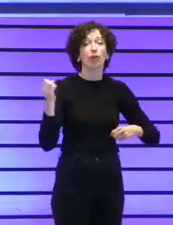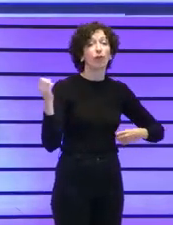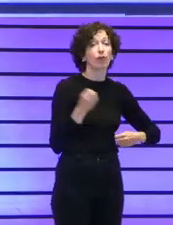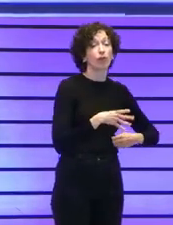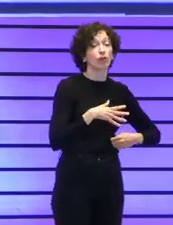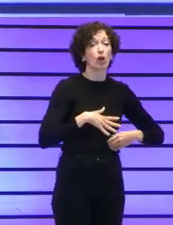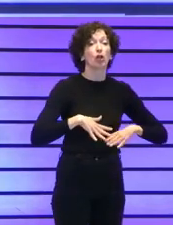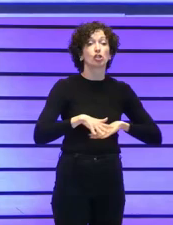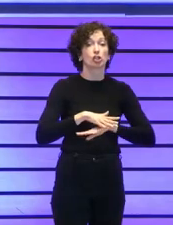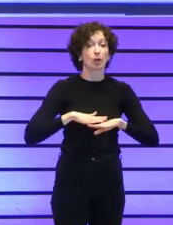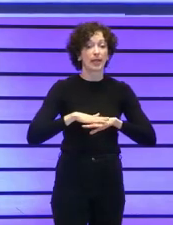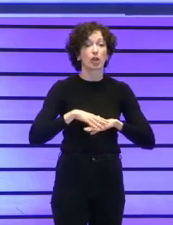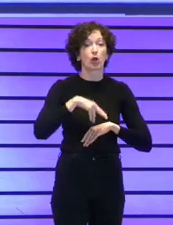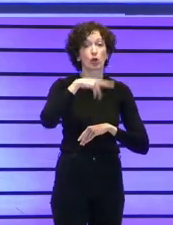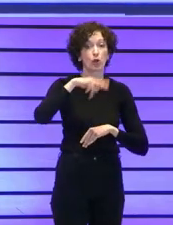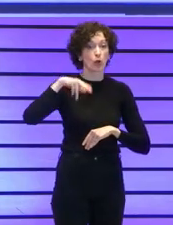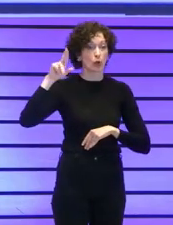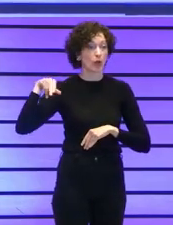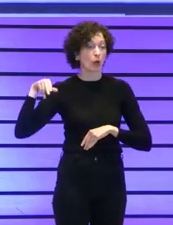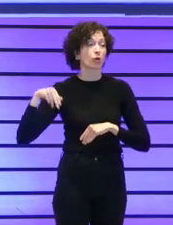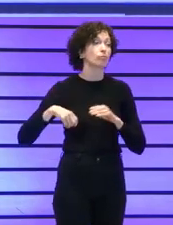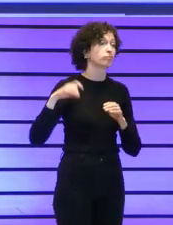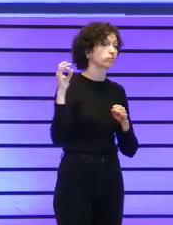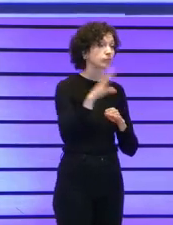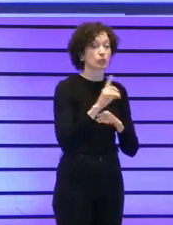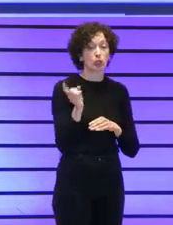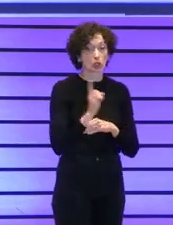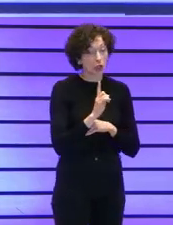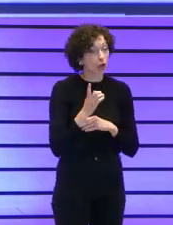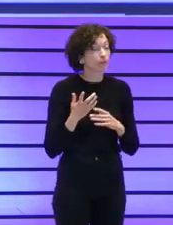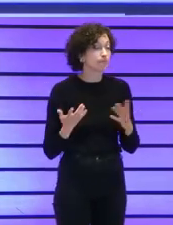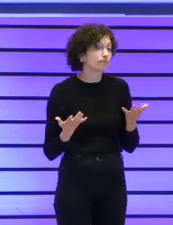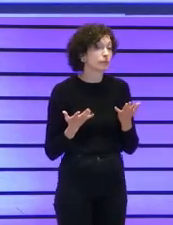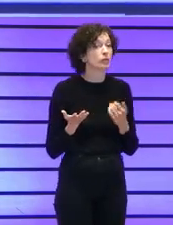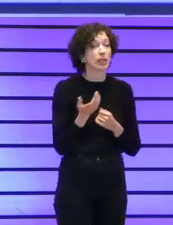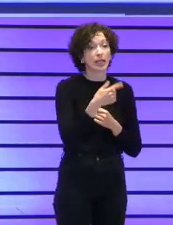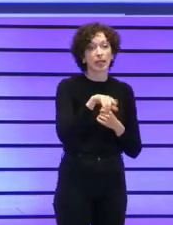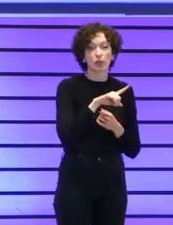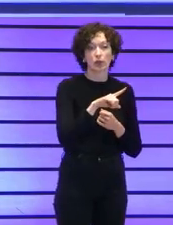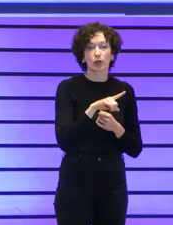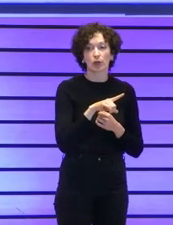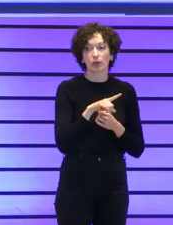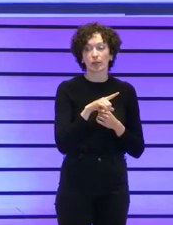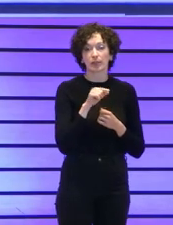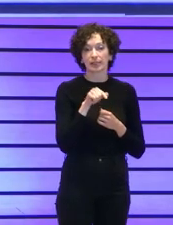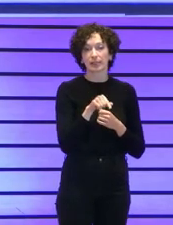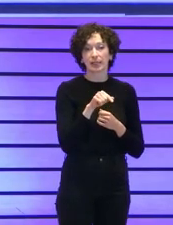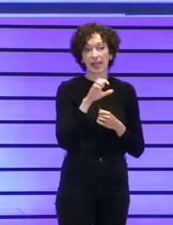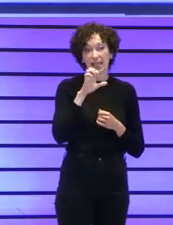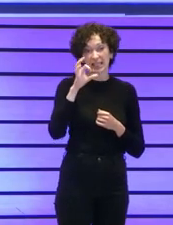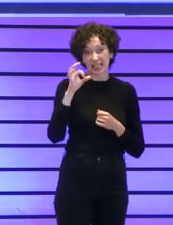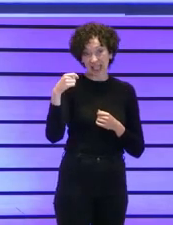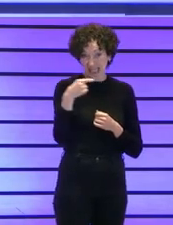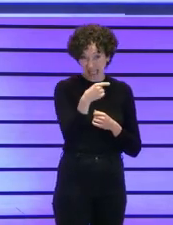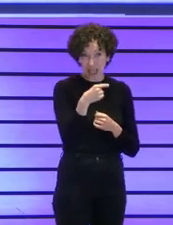corriendo. Entonces, claro, ¿cómo organizan ellos la pata de la S de su sostenibilidad